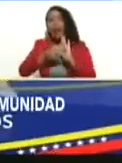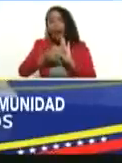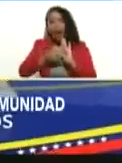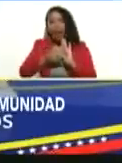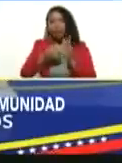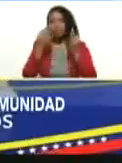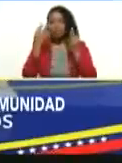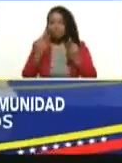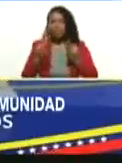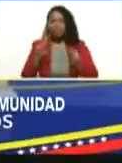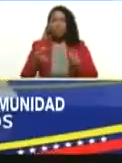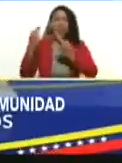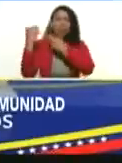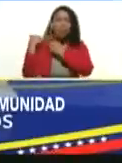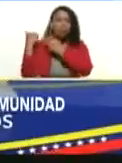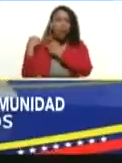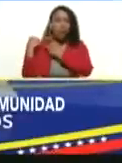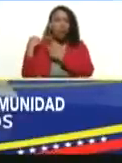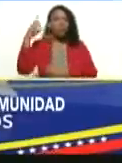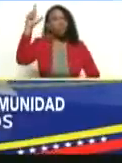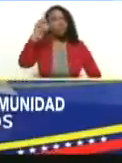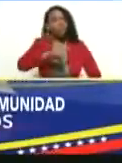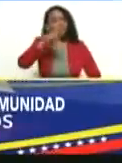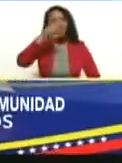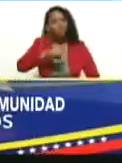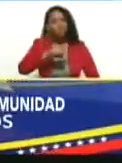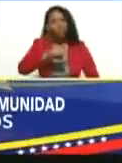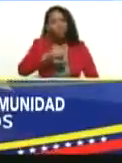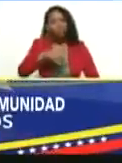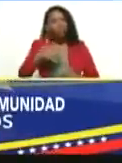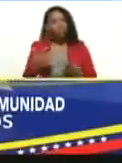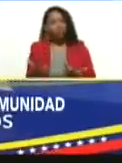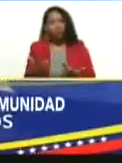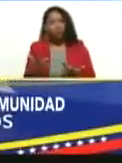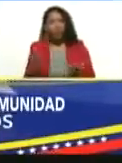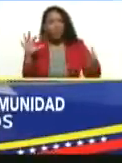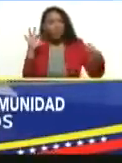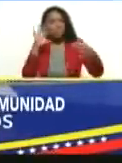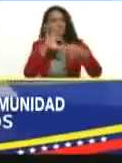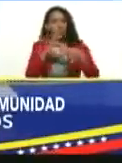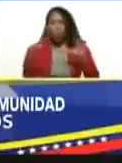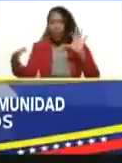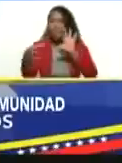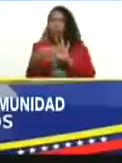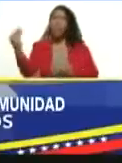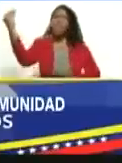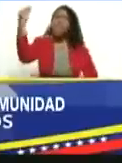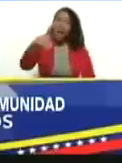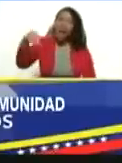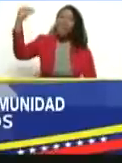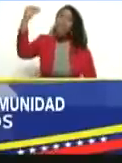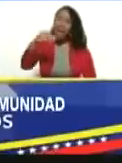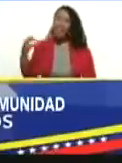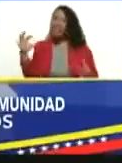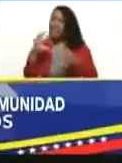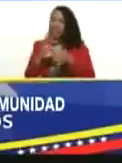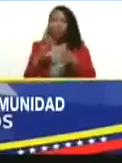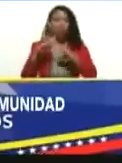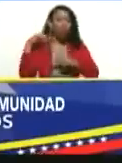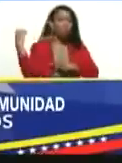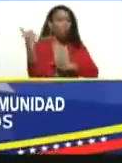con dignidad la necesidad de articularnos cada vez más Igualmente